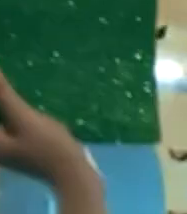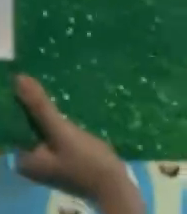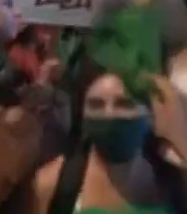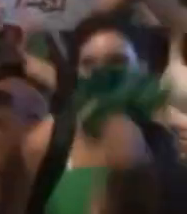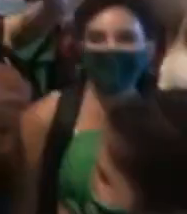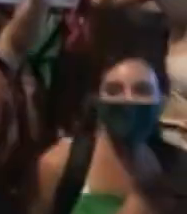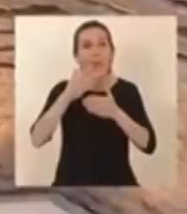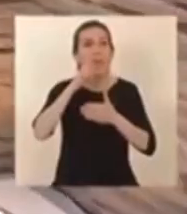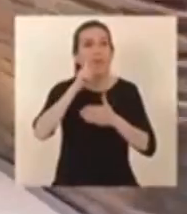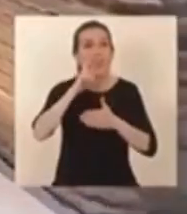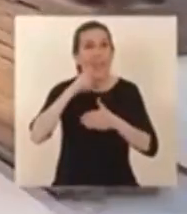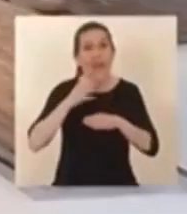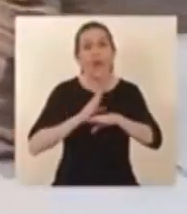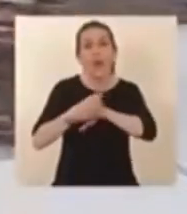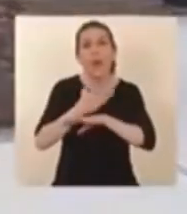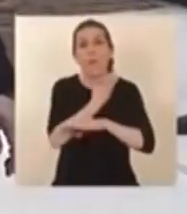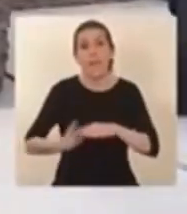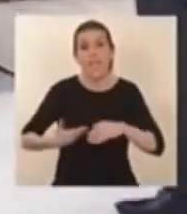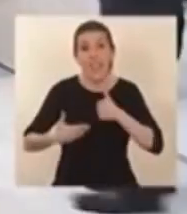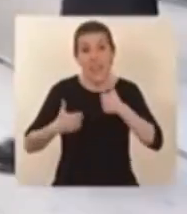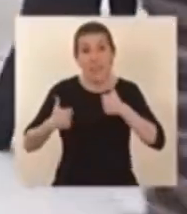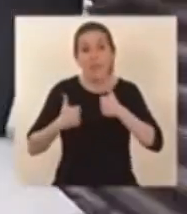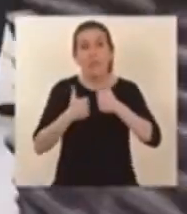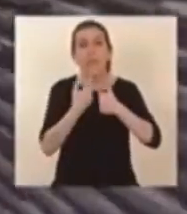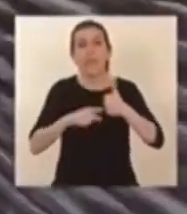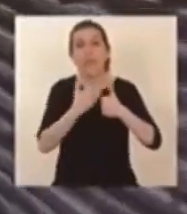Cristina Fernández, que ya votó a favor de una ley similar en